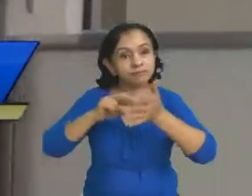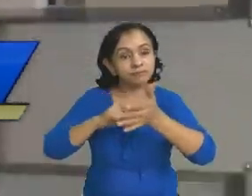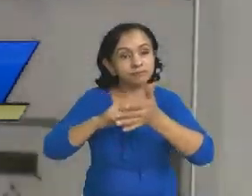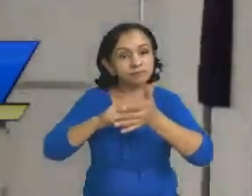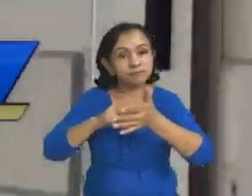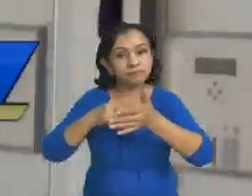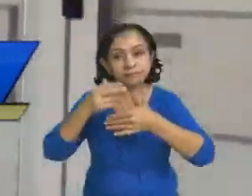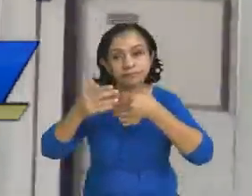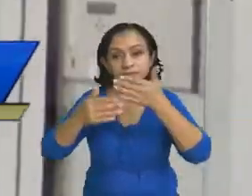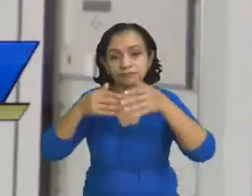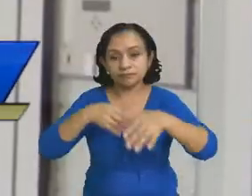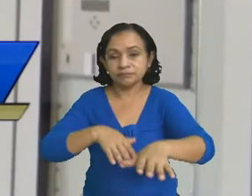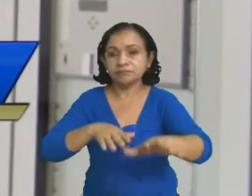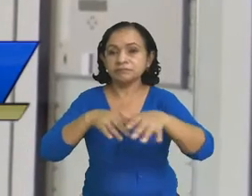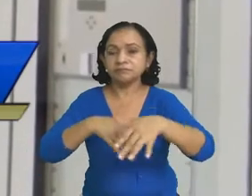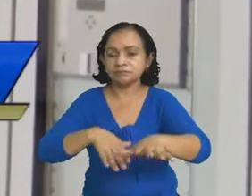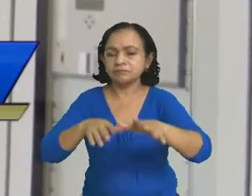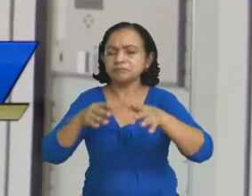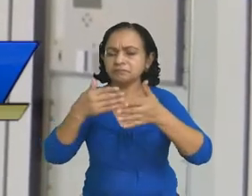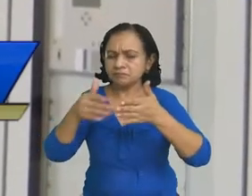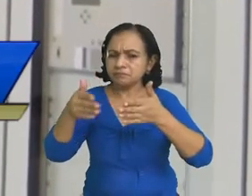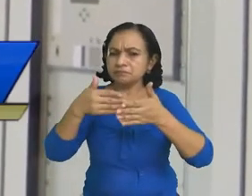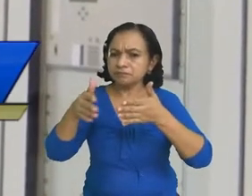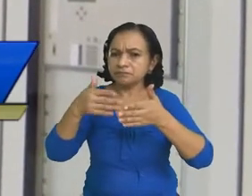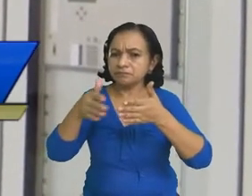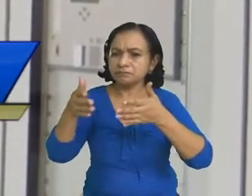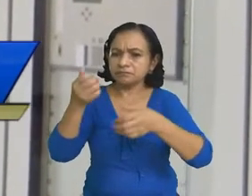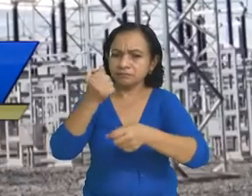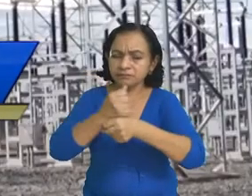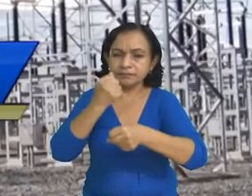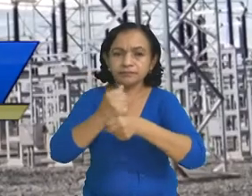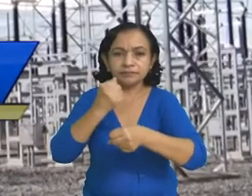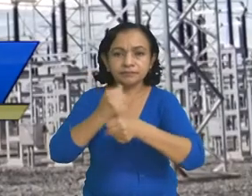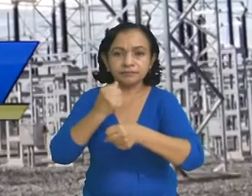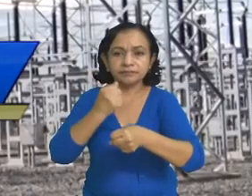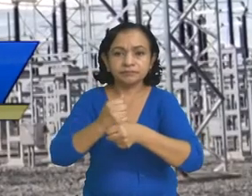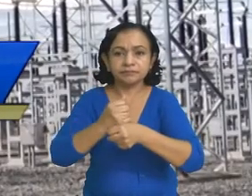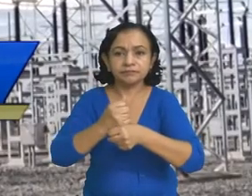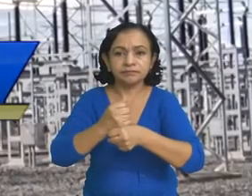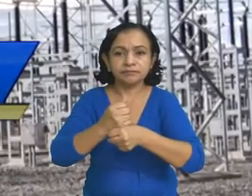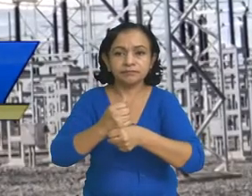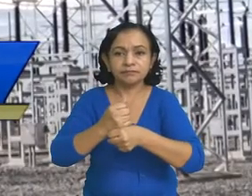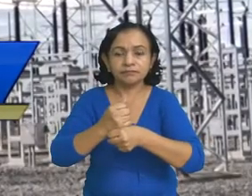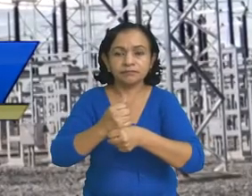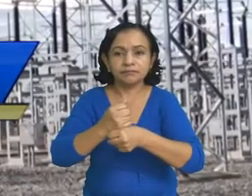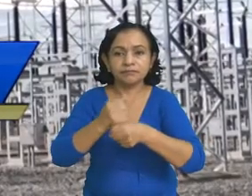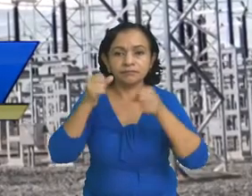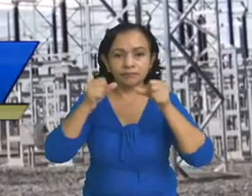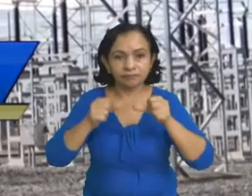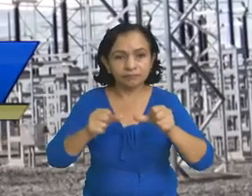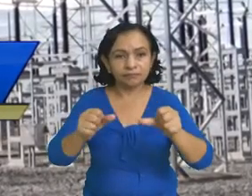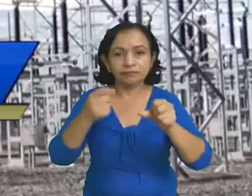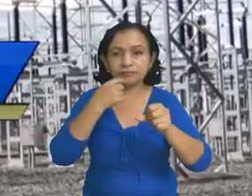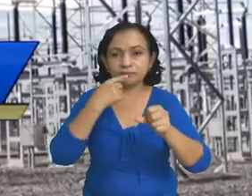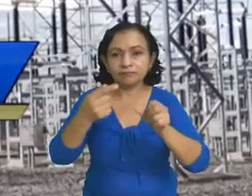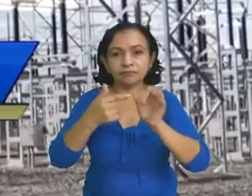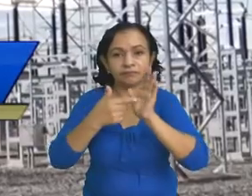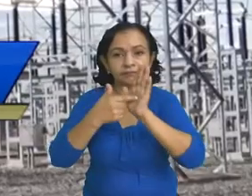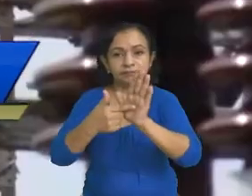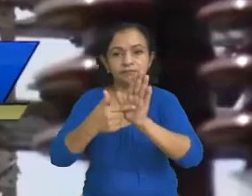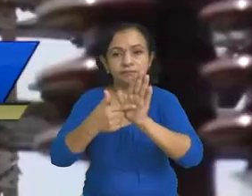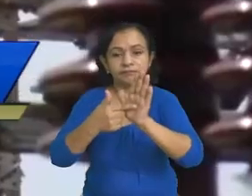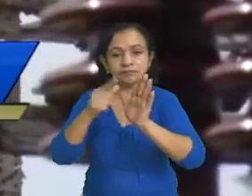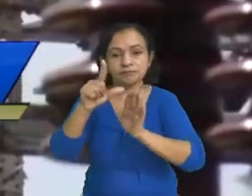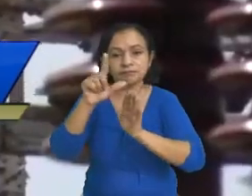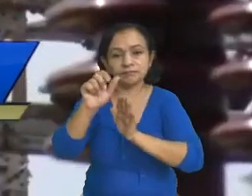venir una zona franca, pues va a tener muchas facilidades. Y como ha sucedido, digamos, por ejemplo, cuando vino la